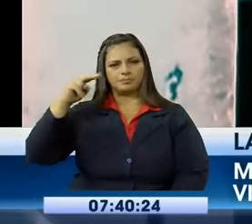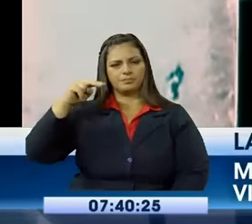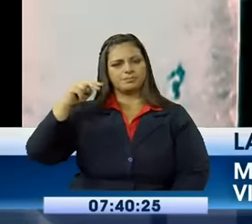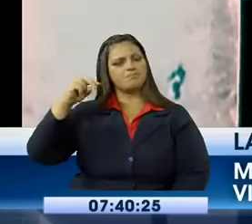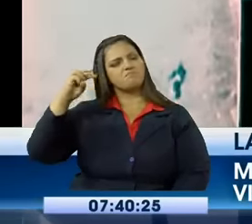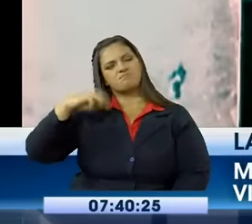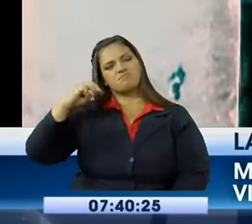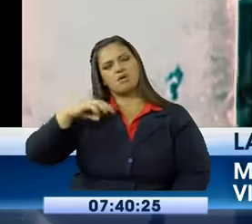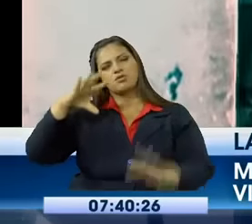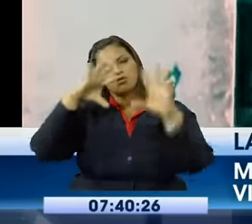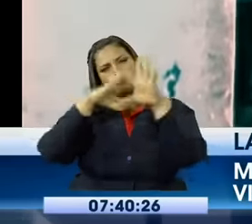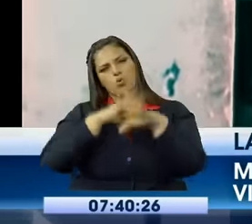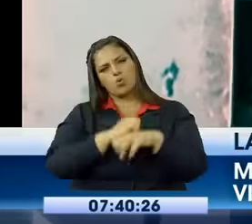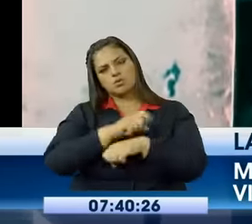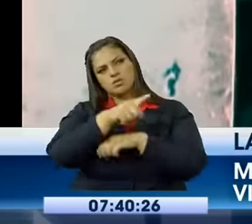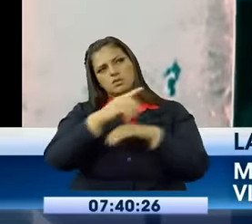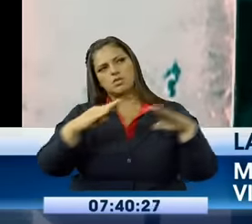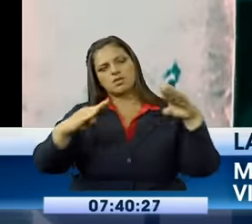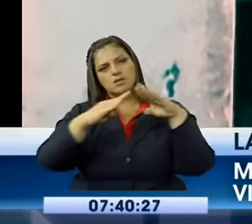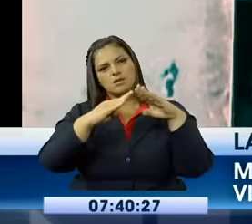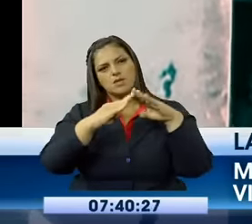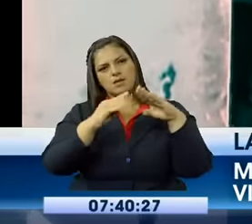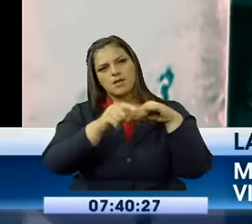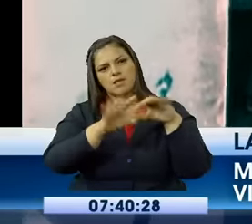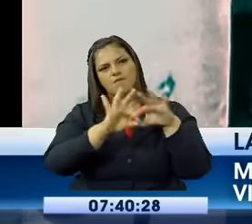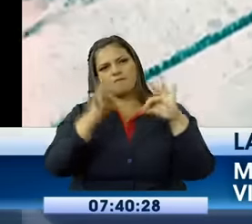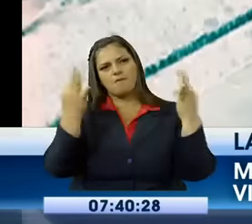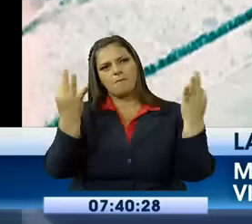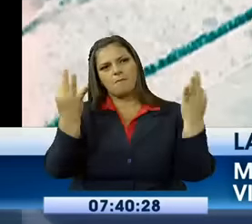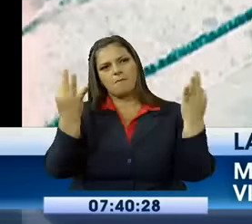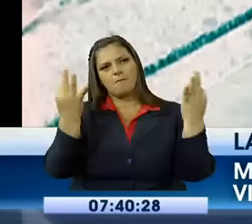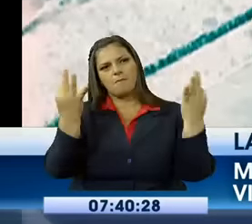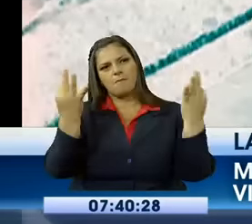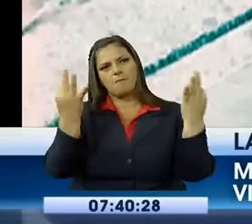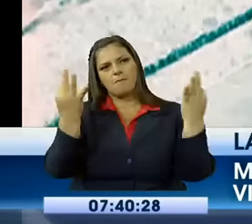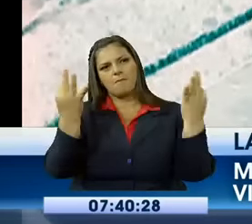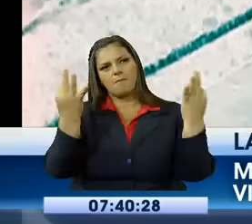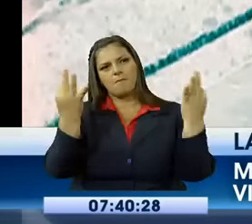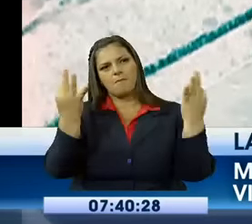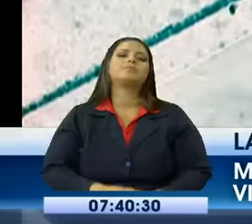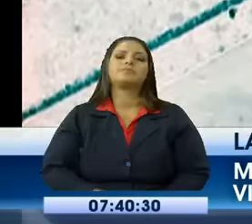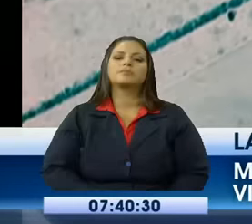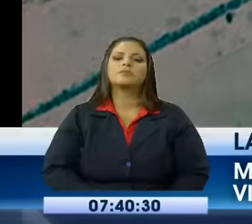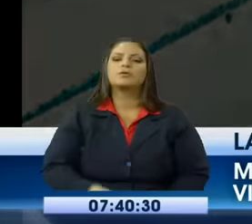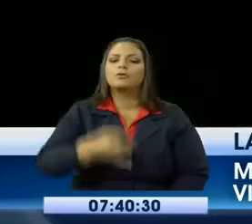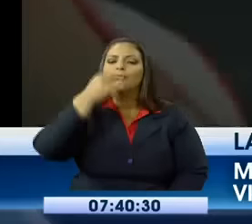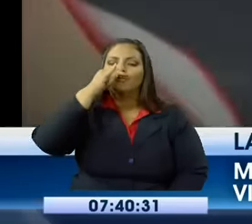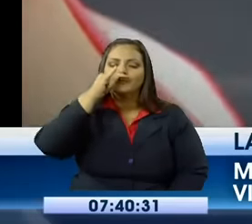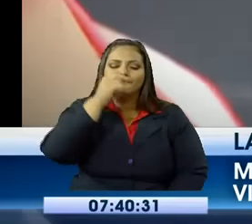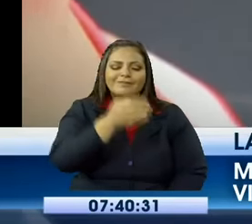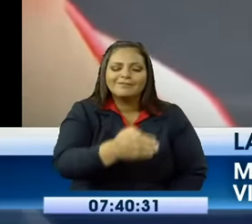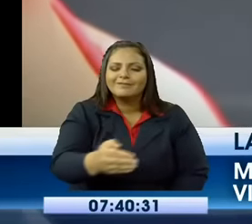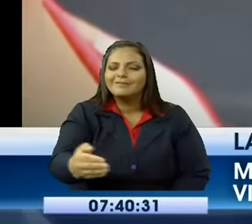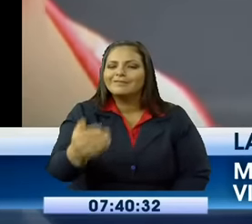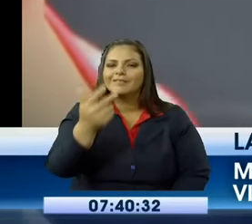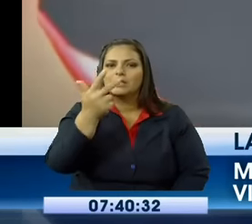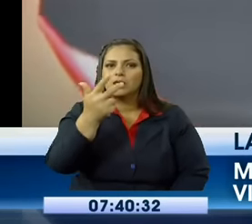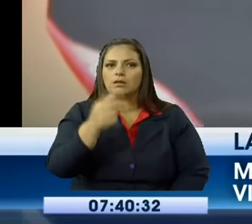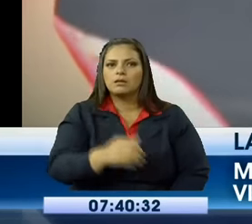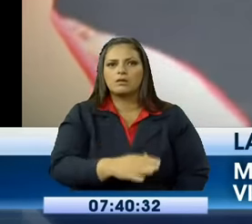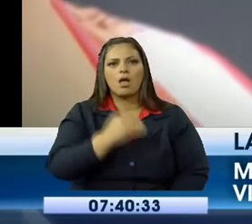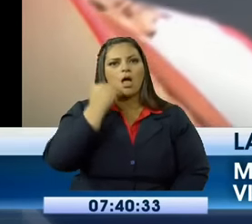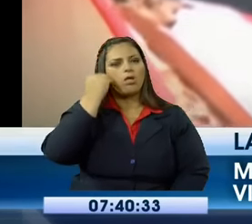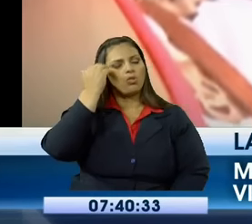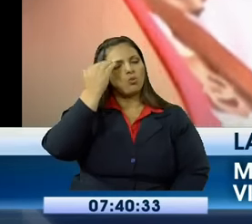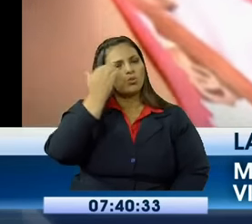a ellos habían tres infantes que hoy evitan asomarse a la ventana por temor a que la acción se repita. Es que ellos vinieron